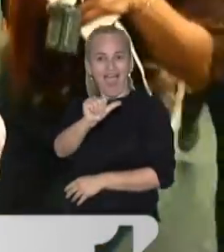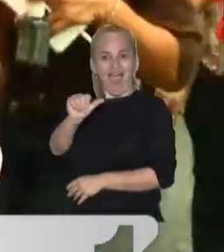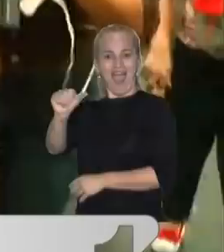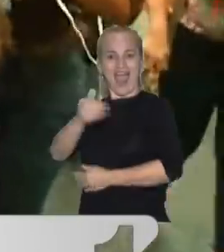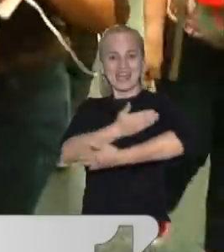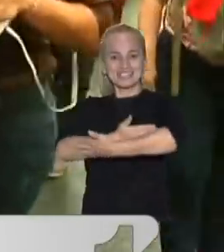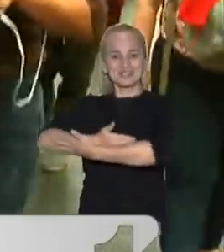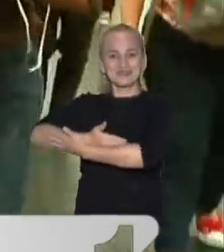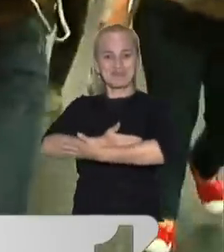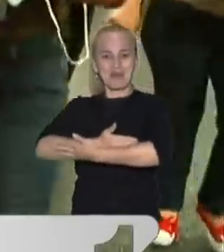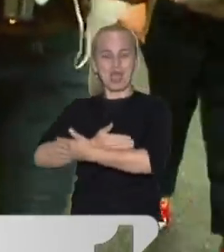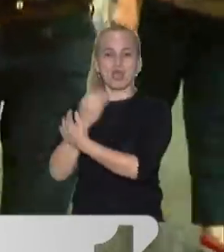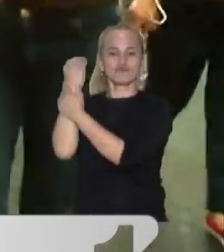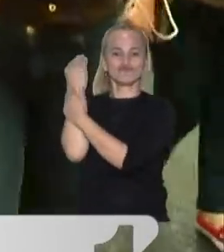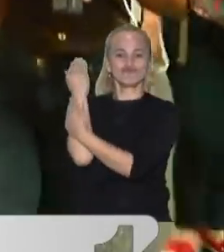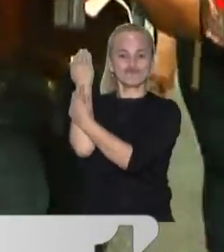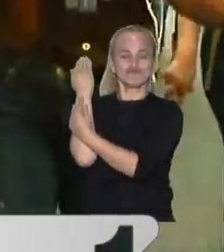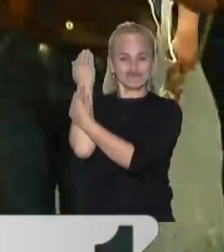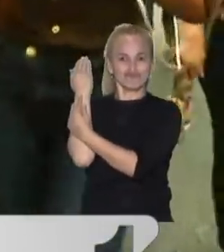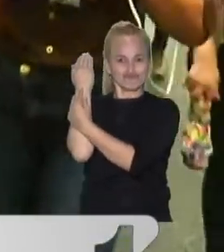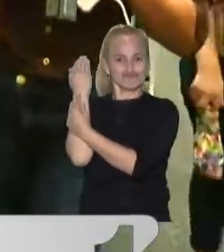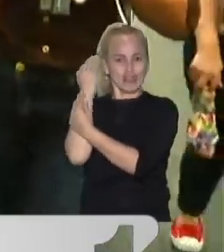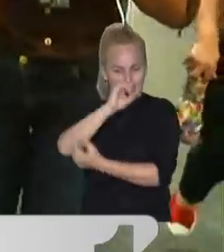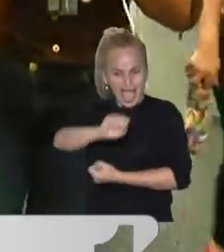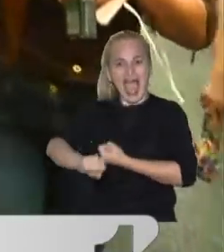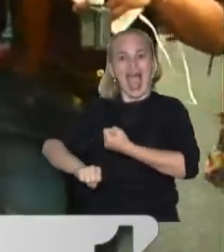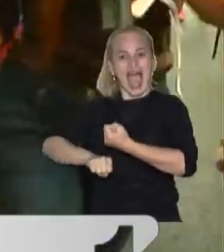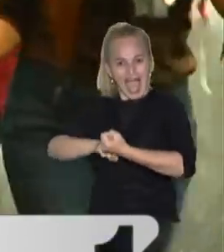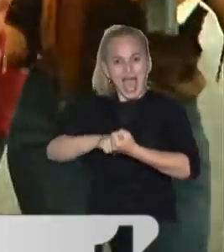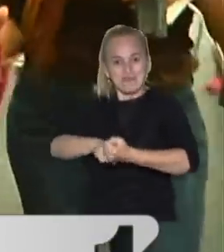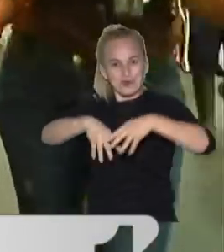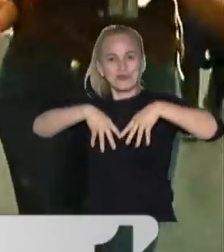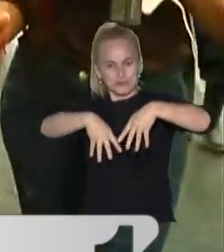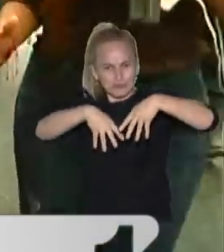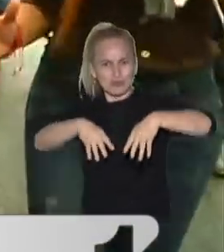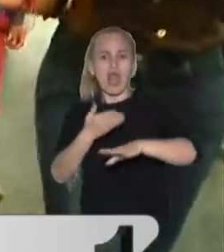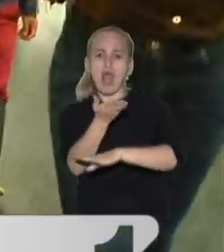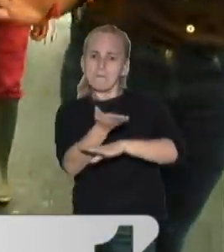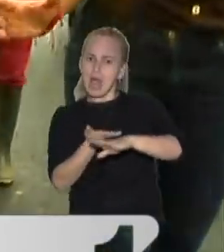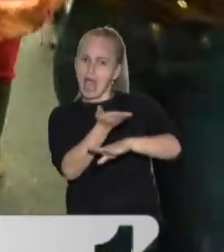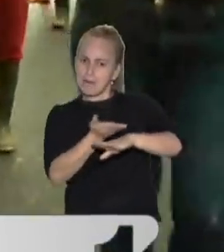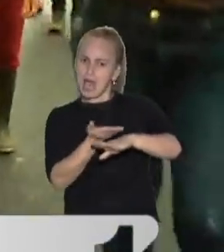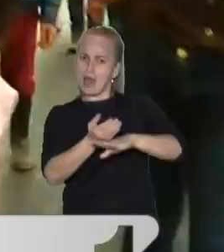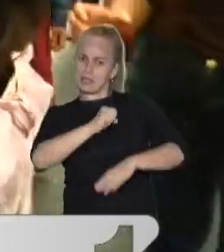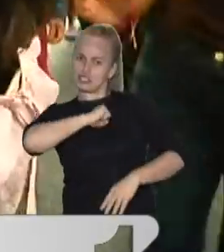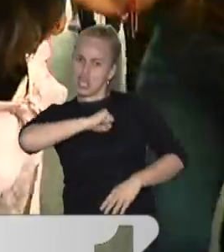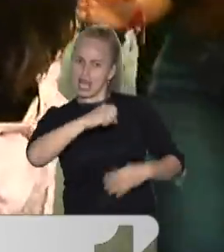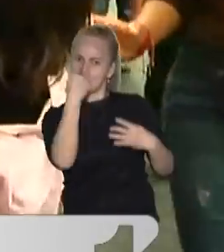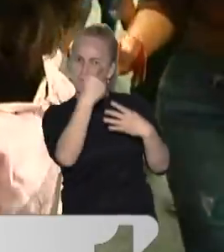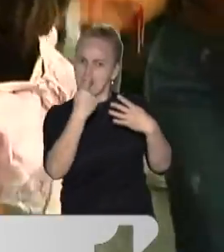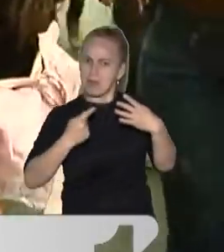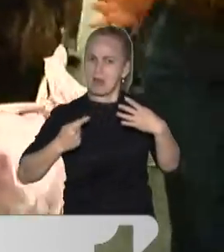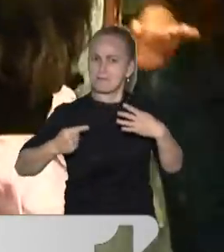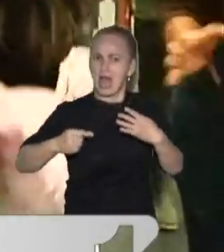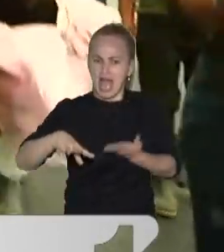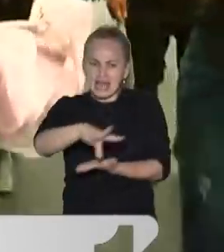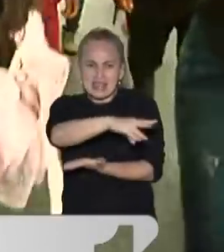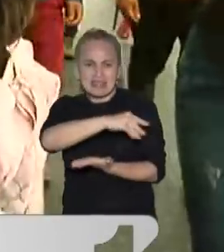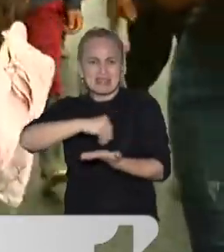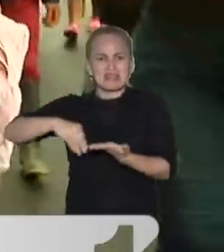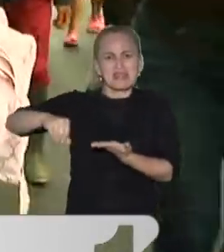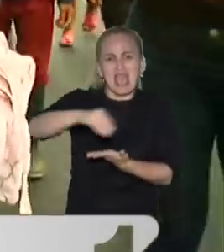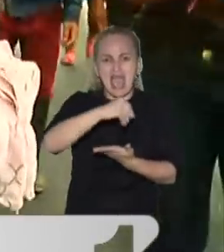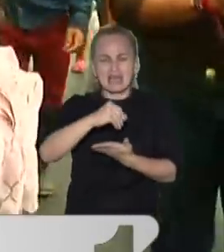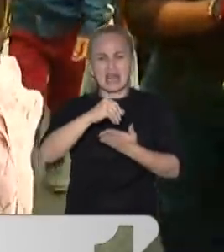sus bebés en brazos, participando en esta movilización, pidiendo sus derechos, reclamando por sus tierras, en sus territorios, en